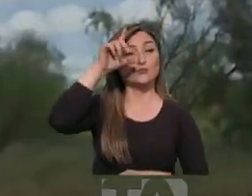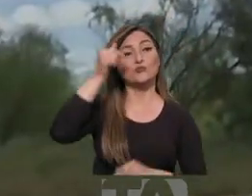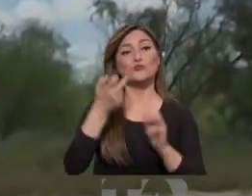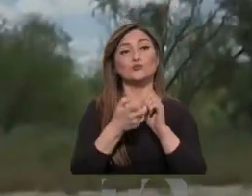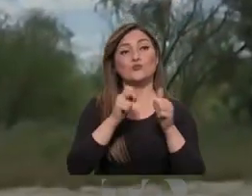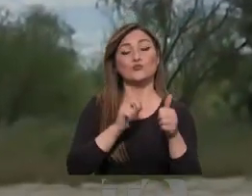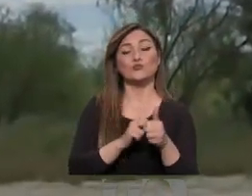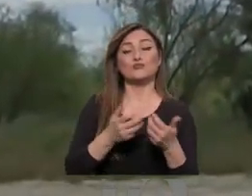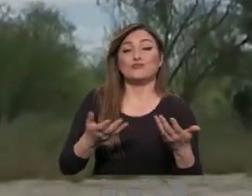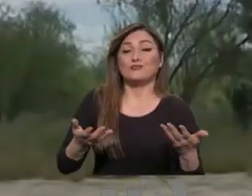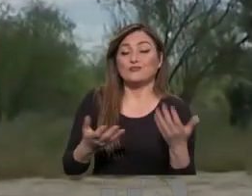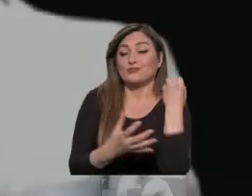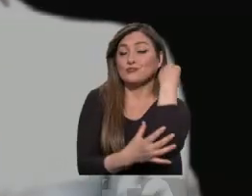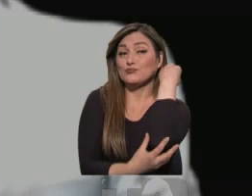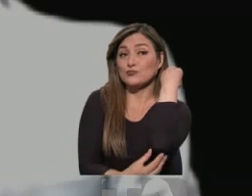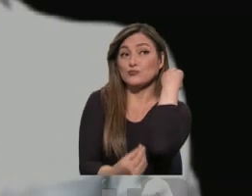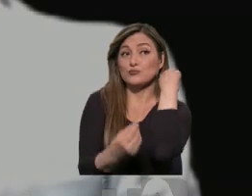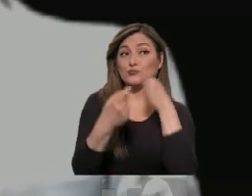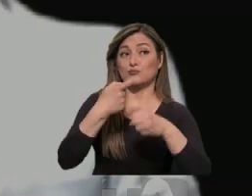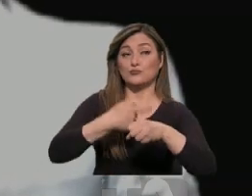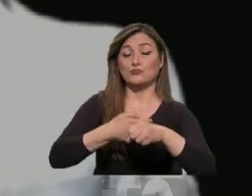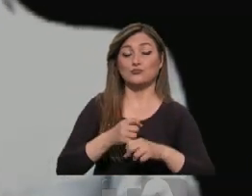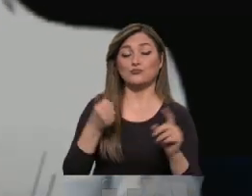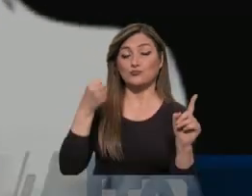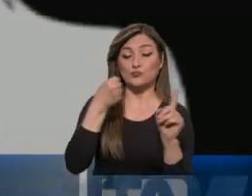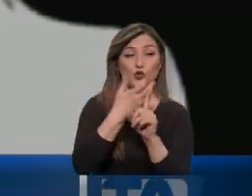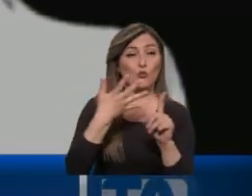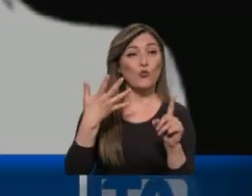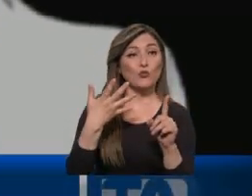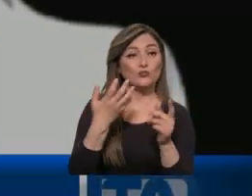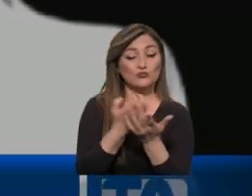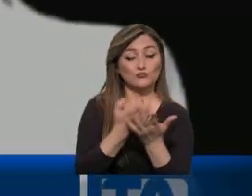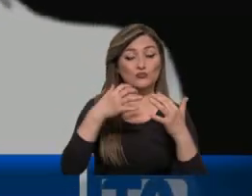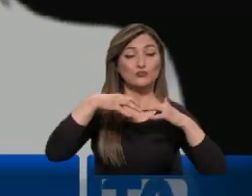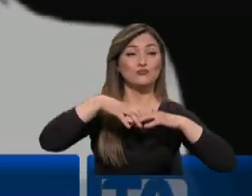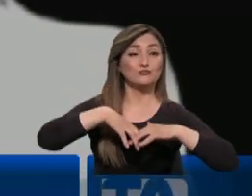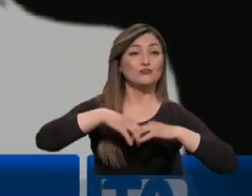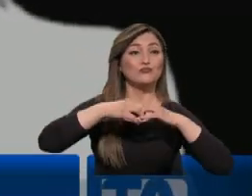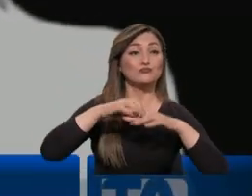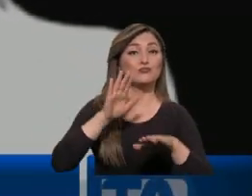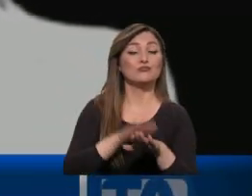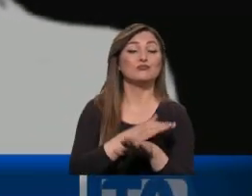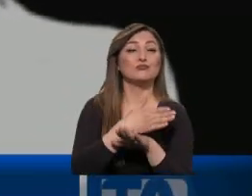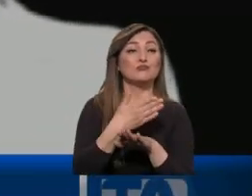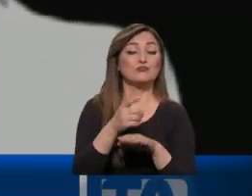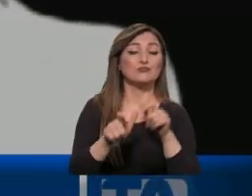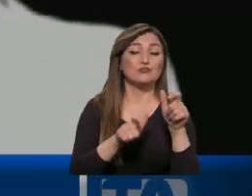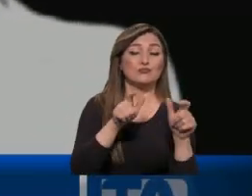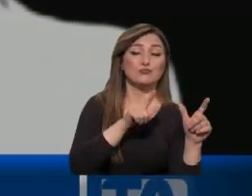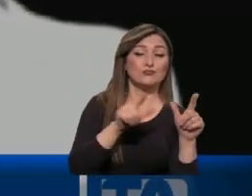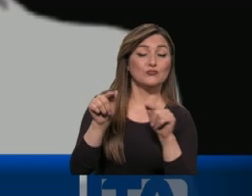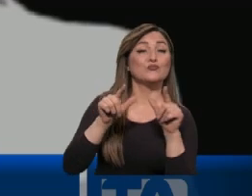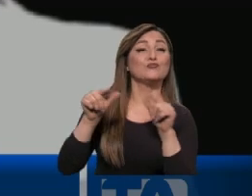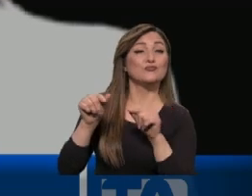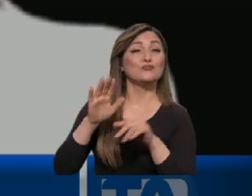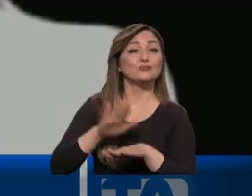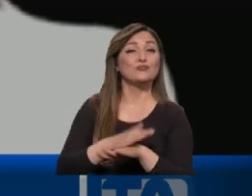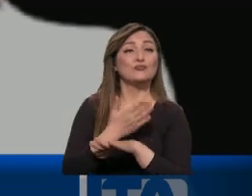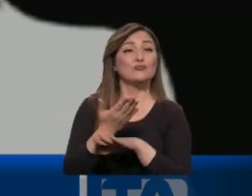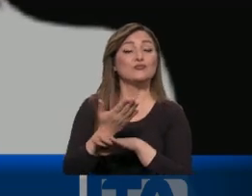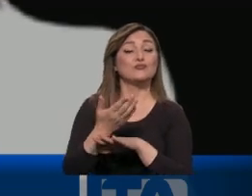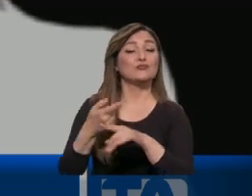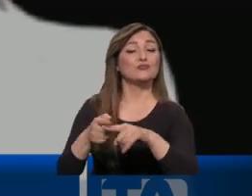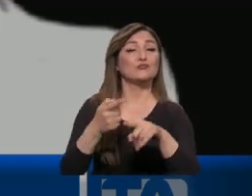problema no es solo la pobreza. Que además del impacto de la crisis económica, la motivación de emigrar podría deberse a